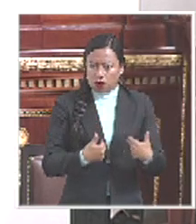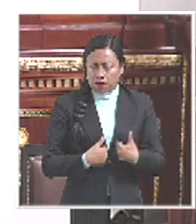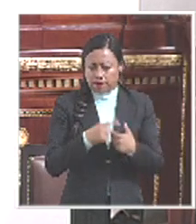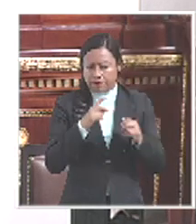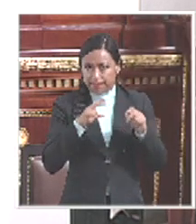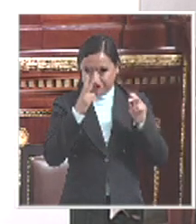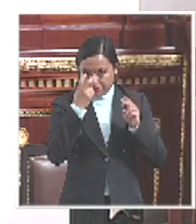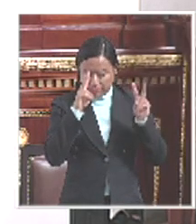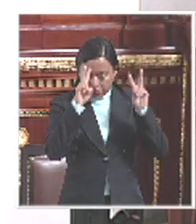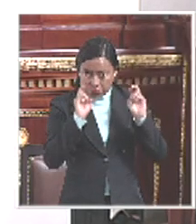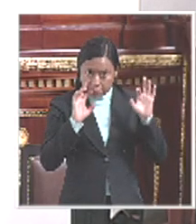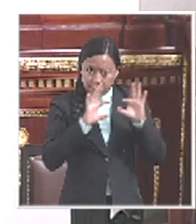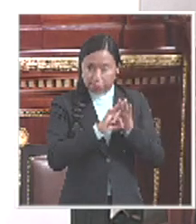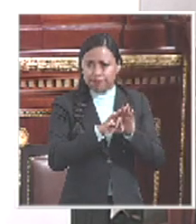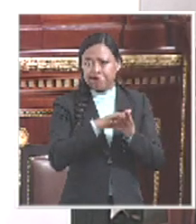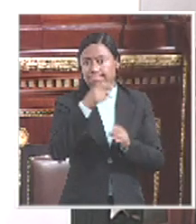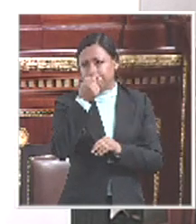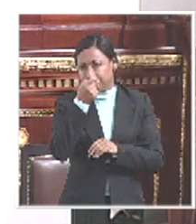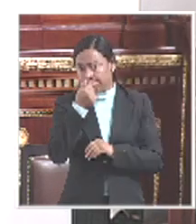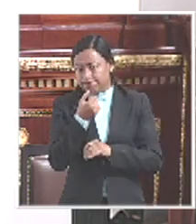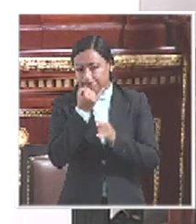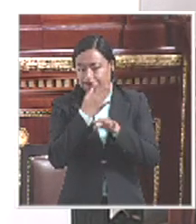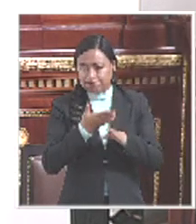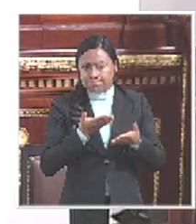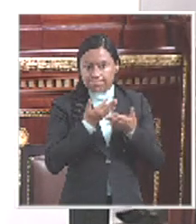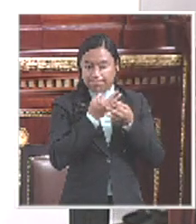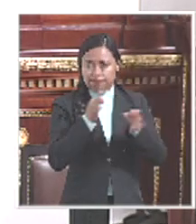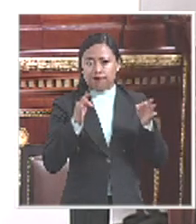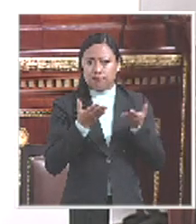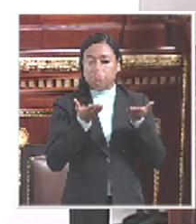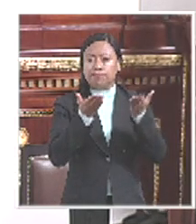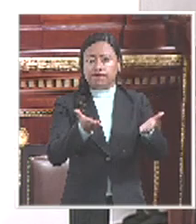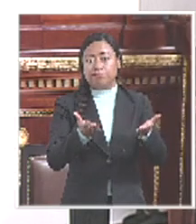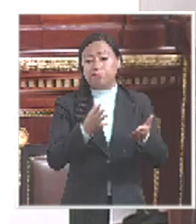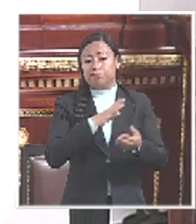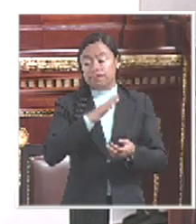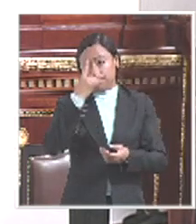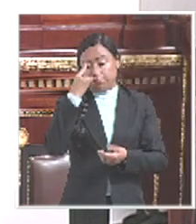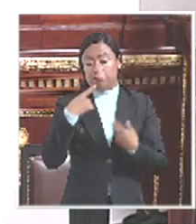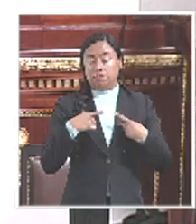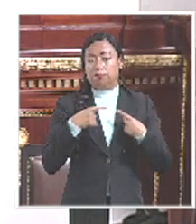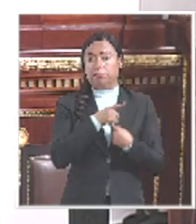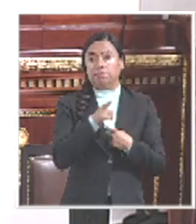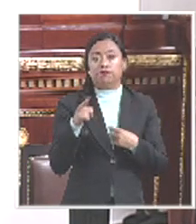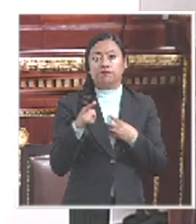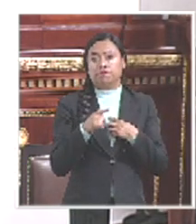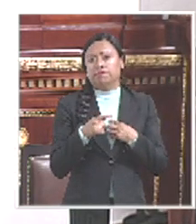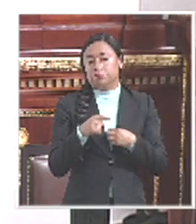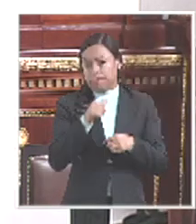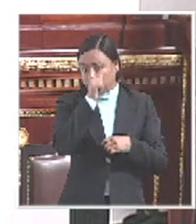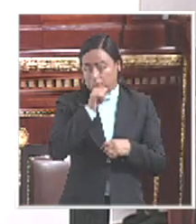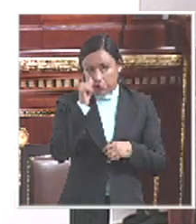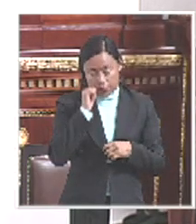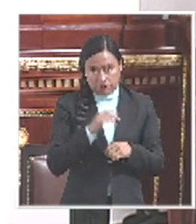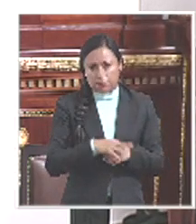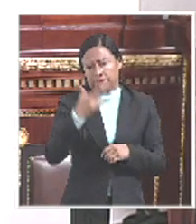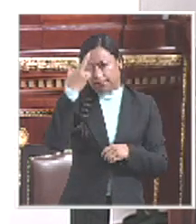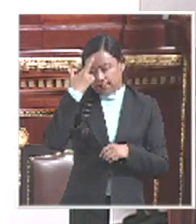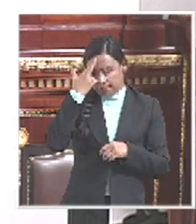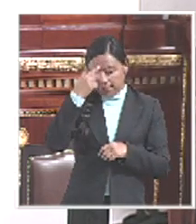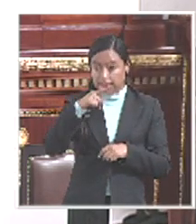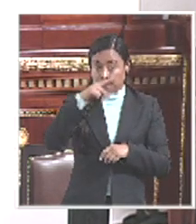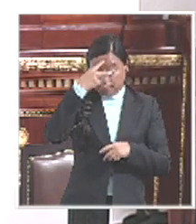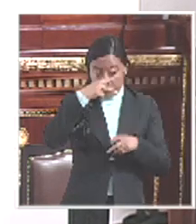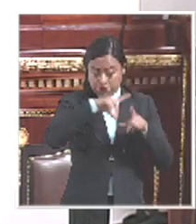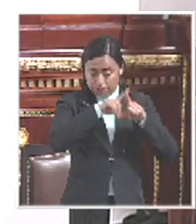la poca información pública disponible para las personas ciegas. Recordemos que México es parte de la Convención sobre los Derechos de